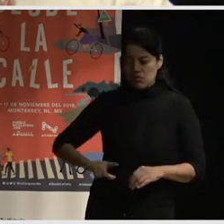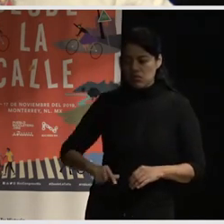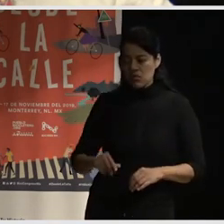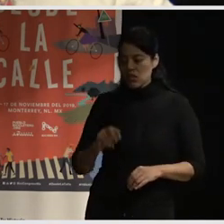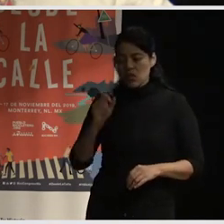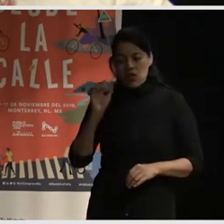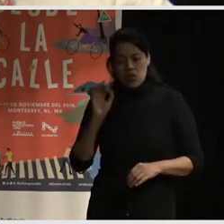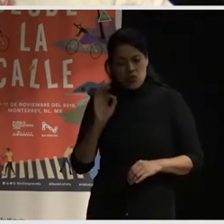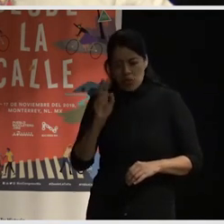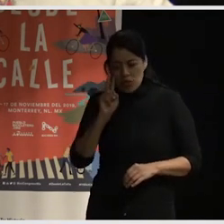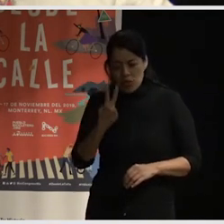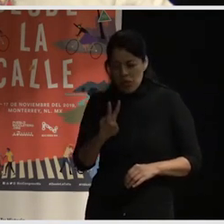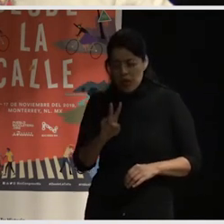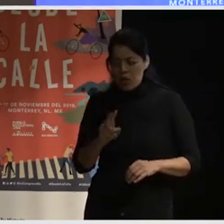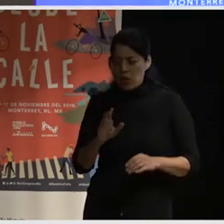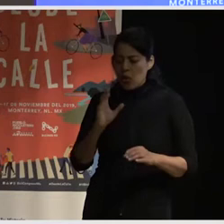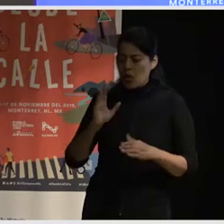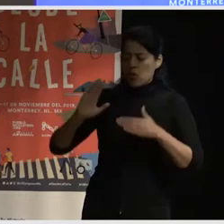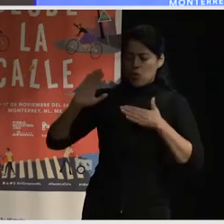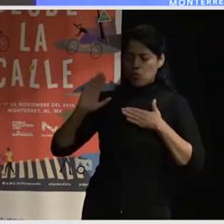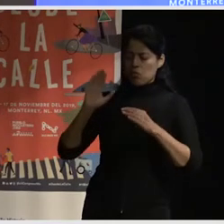por parte de la secretaria de educación pública